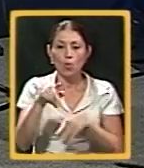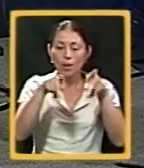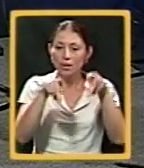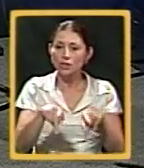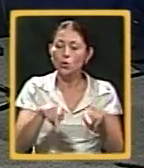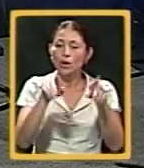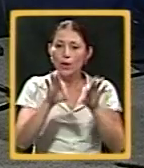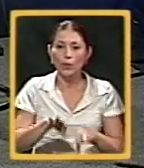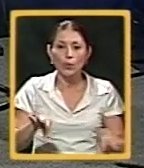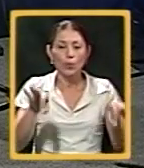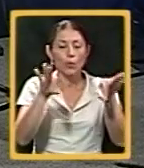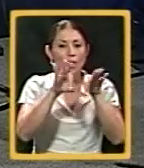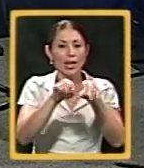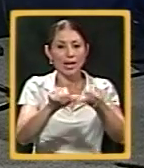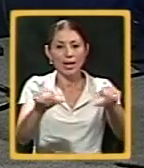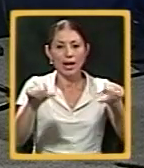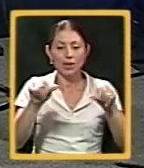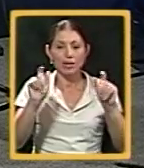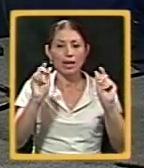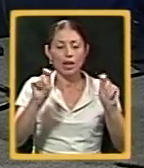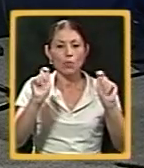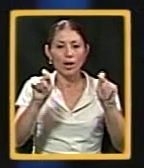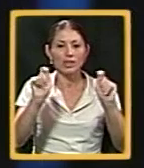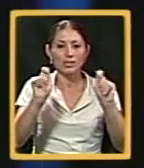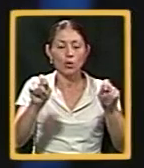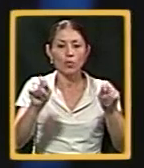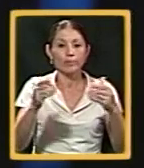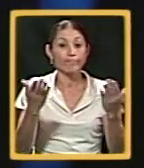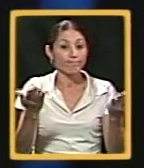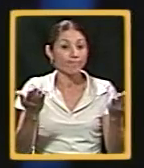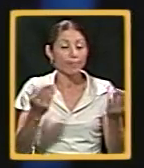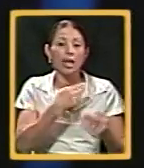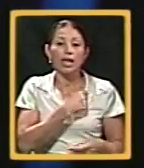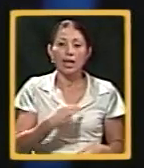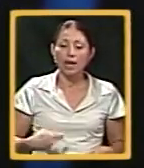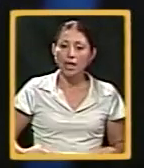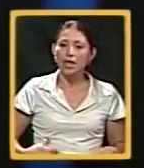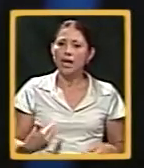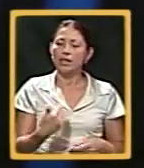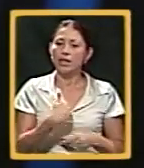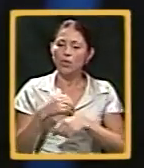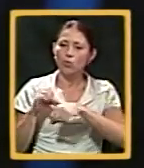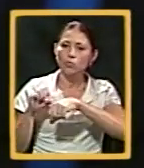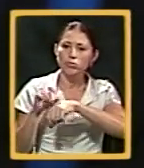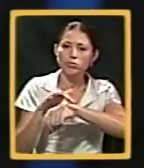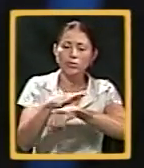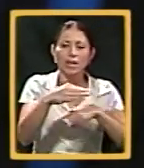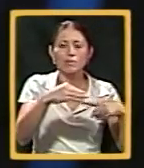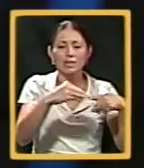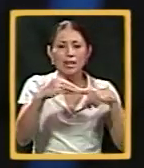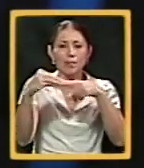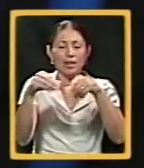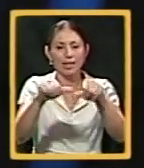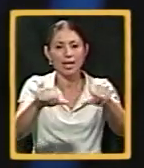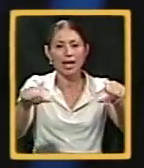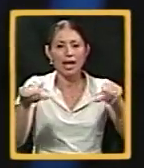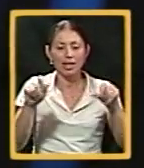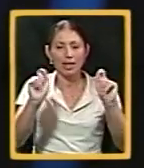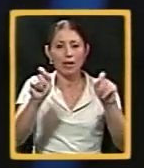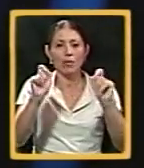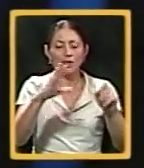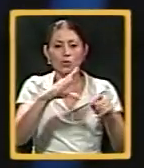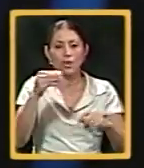la educación. En fin, Heredia ha tenido su influencia, especialmente en el campo de la educación y la cultura,